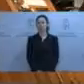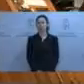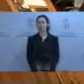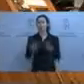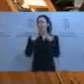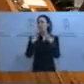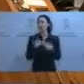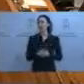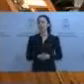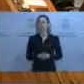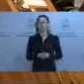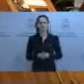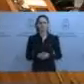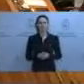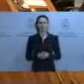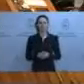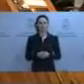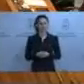Gracias.